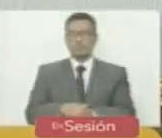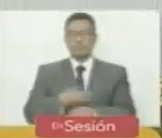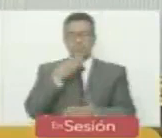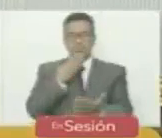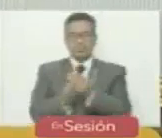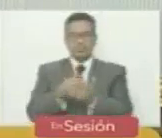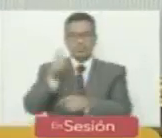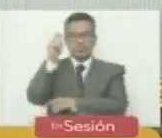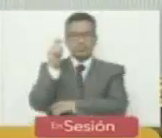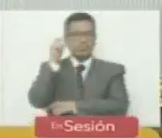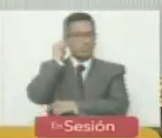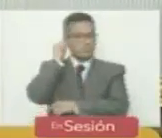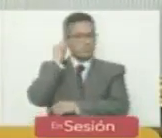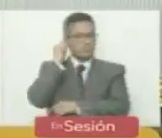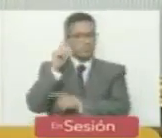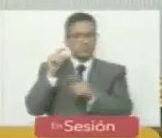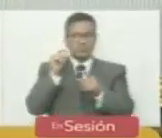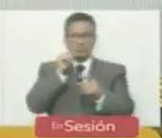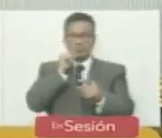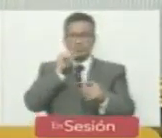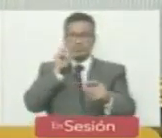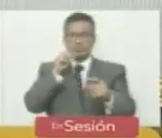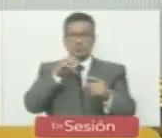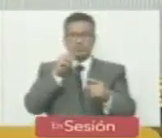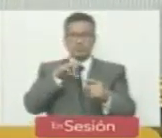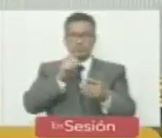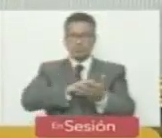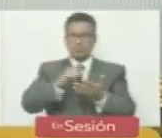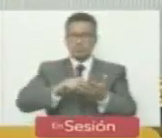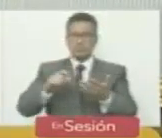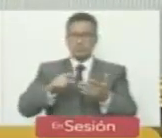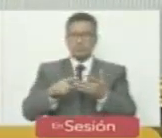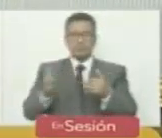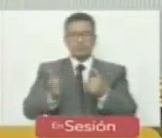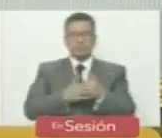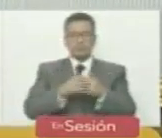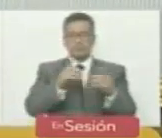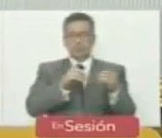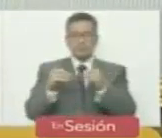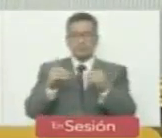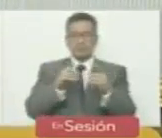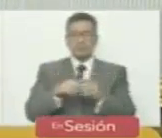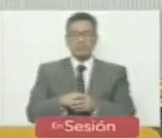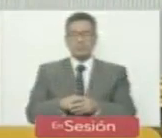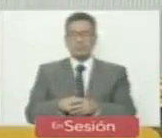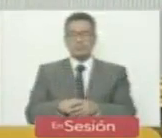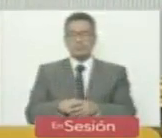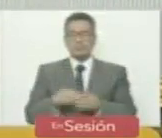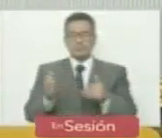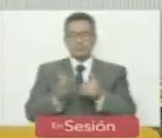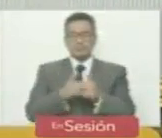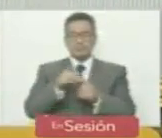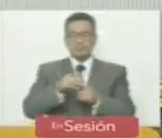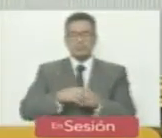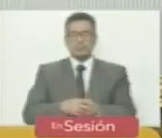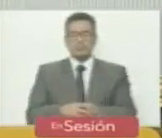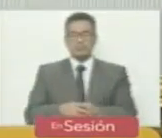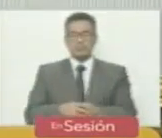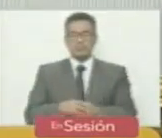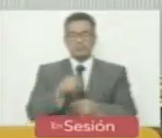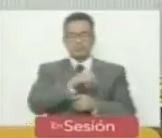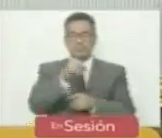Gracias, diputada. No hay más oradores inscritos ni oradoras. Se va a cerrar el debate. Cerrado. Los